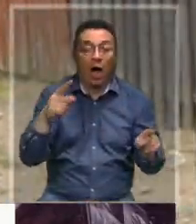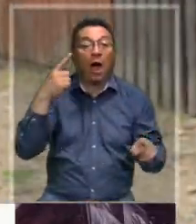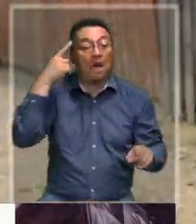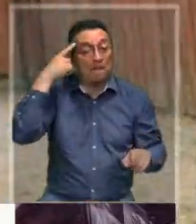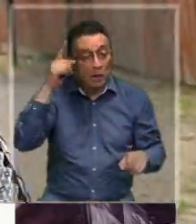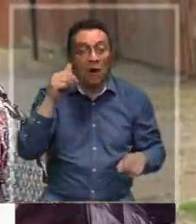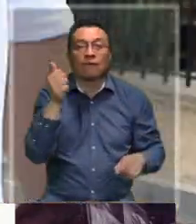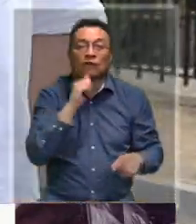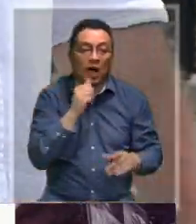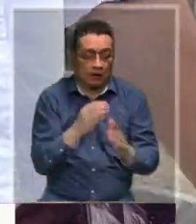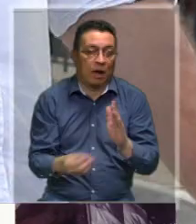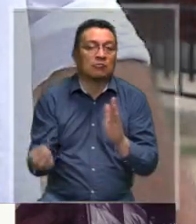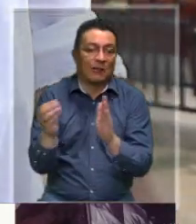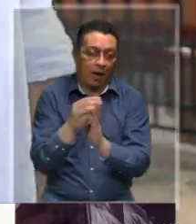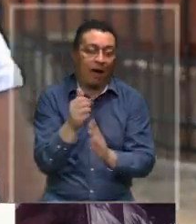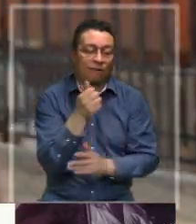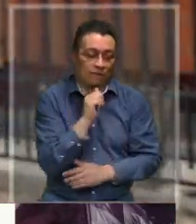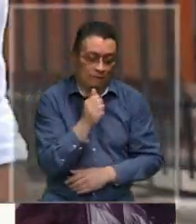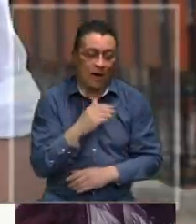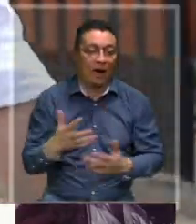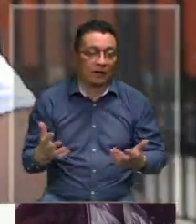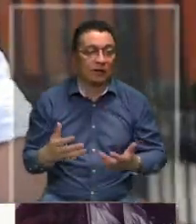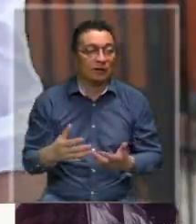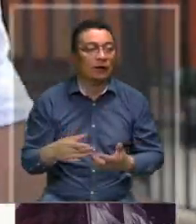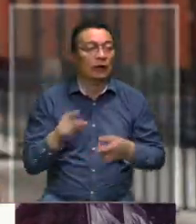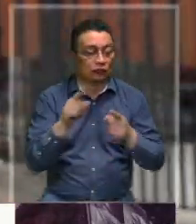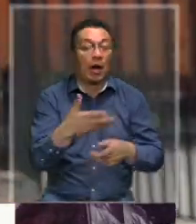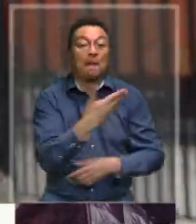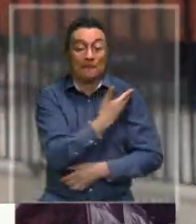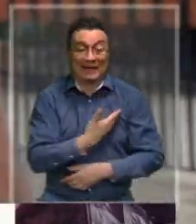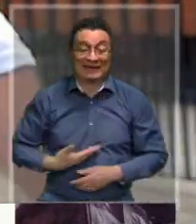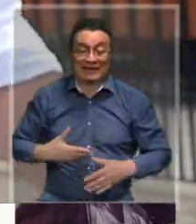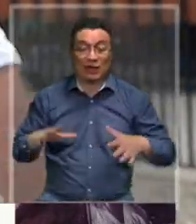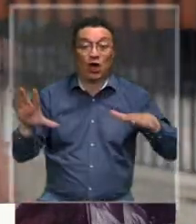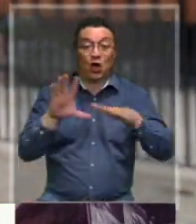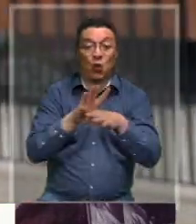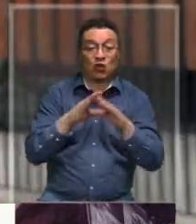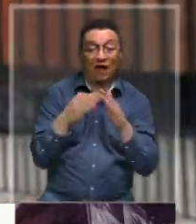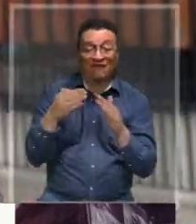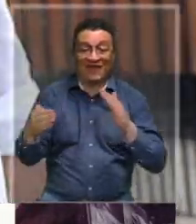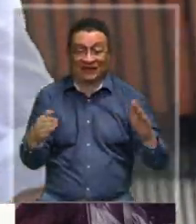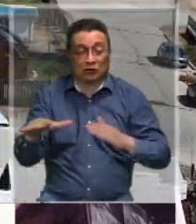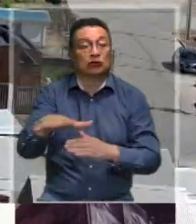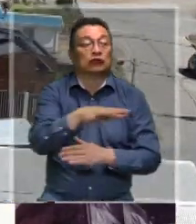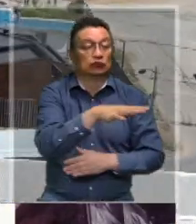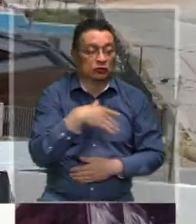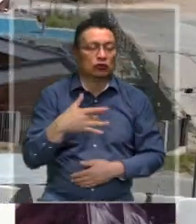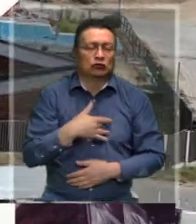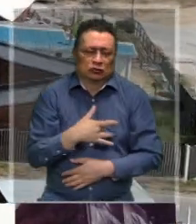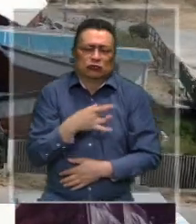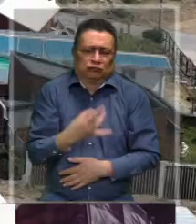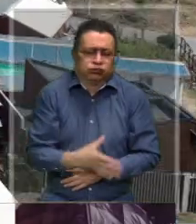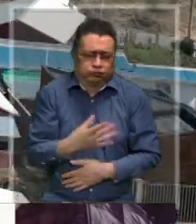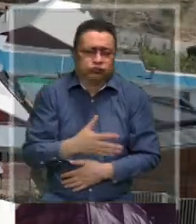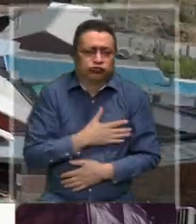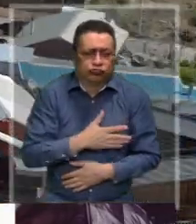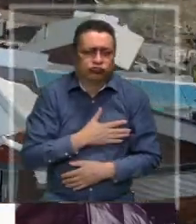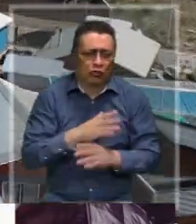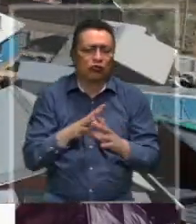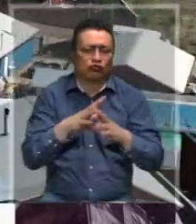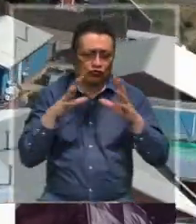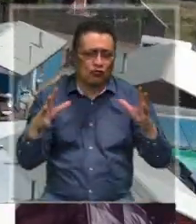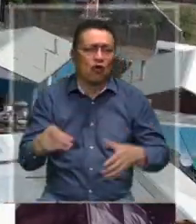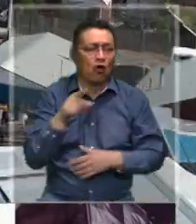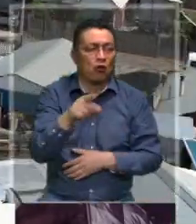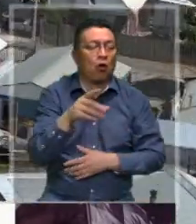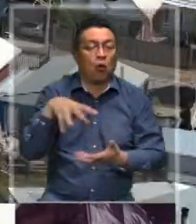falta bastante todavía. Era y sigue siendo la presidenta de la Junta de Vecinos del sector y por eso padeció el dolor casi en primera persona de cómo